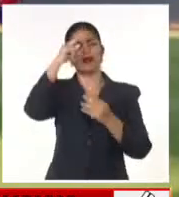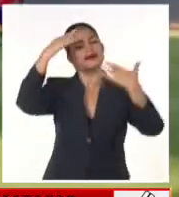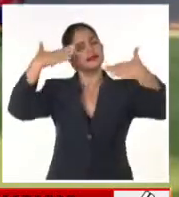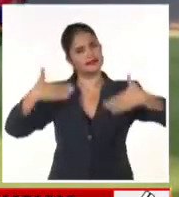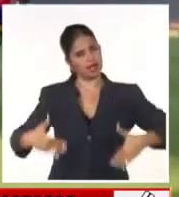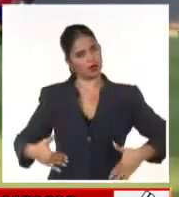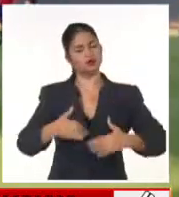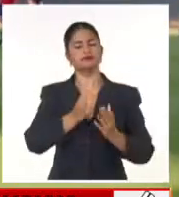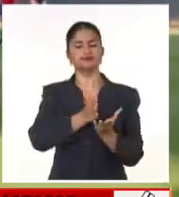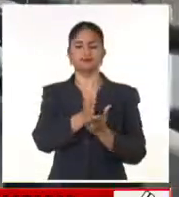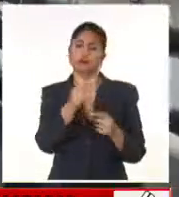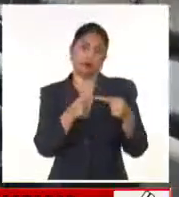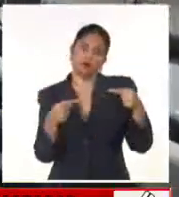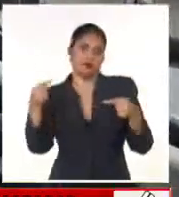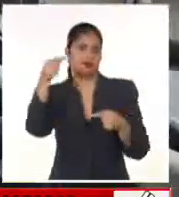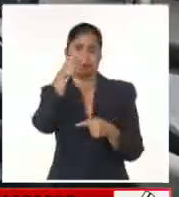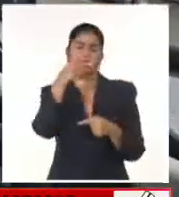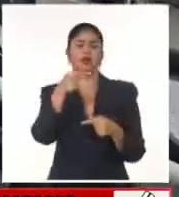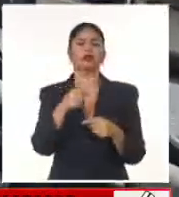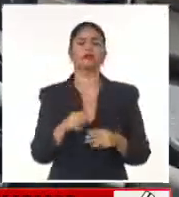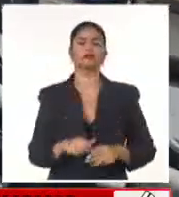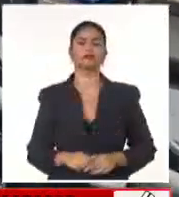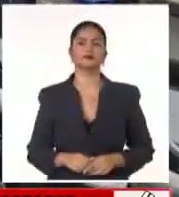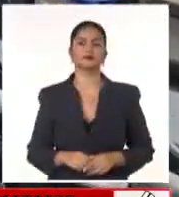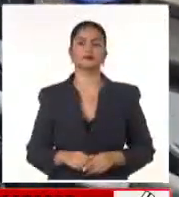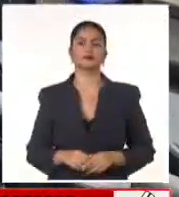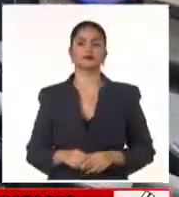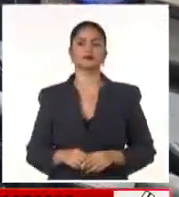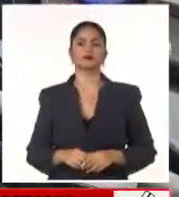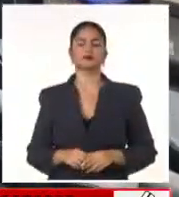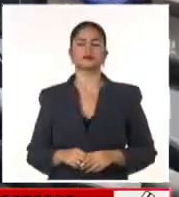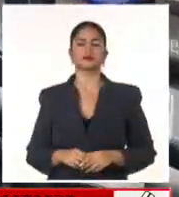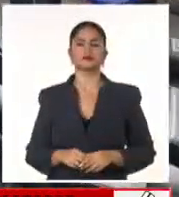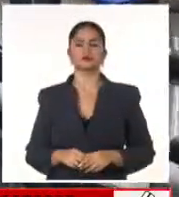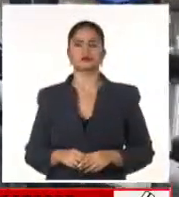que más estoy deseando. ¿Cómo es el equipo?